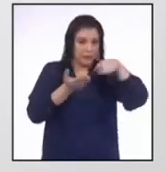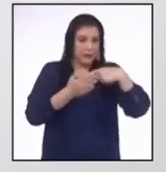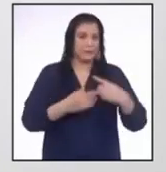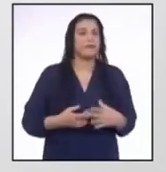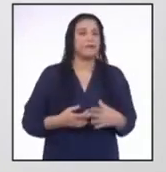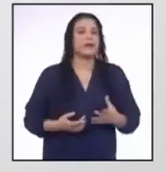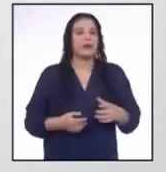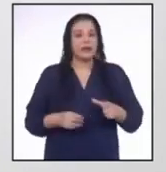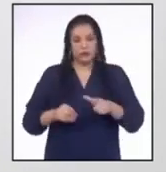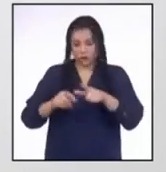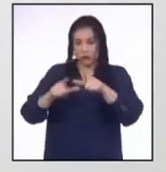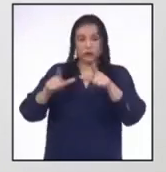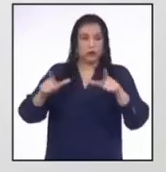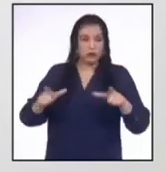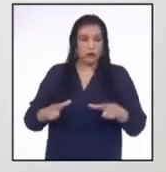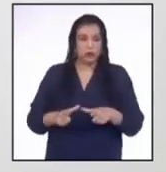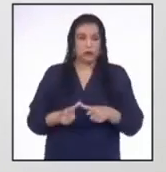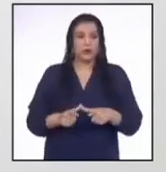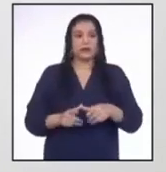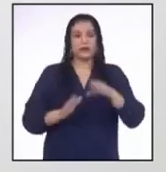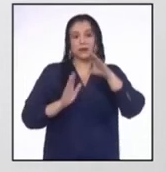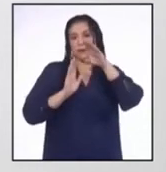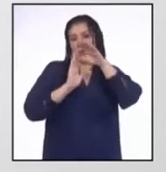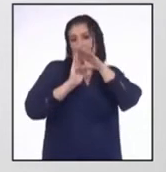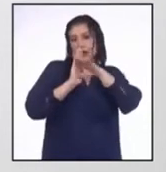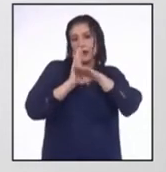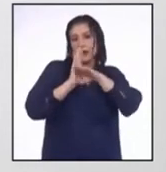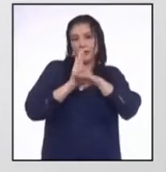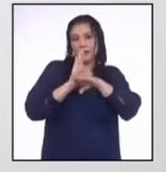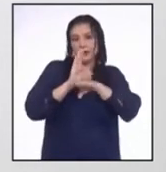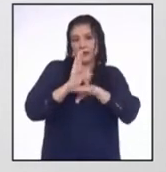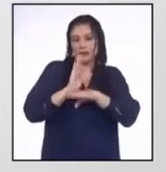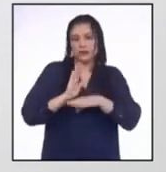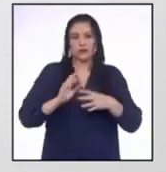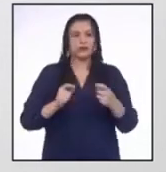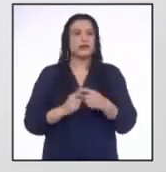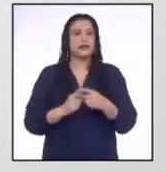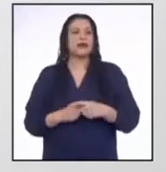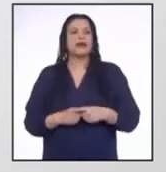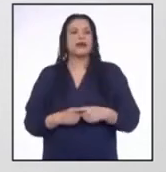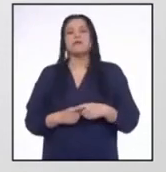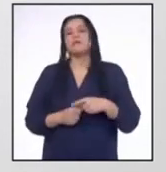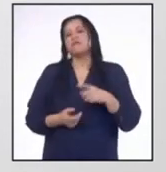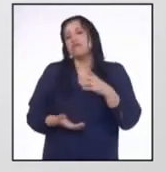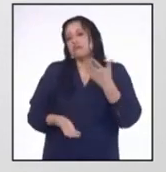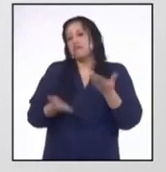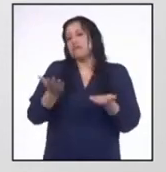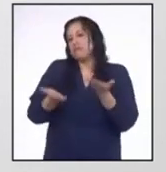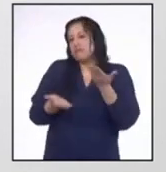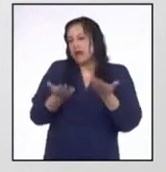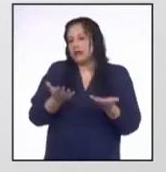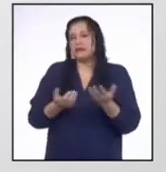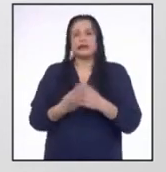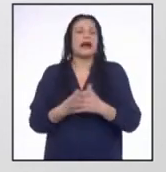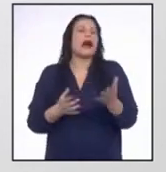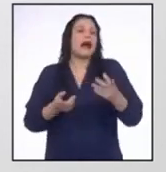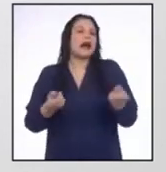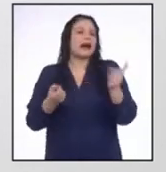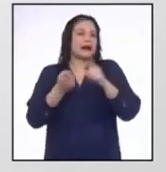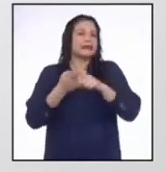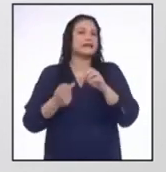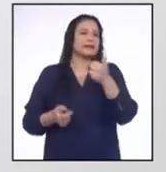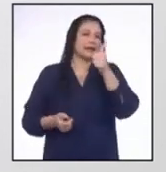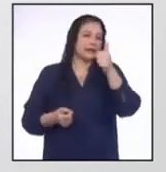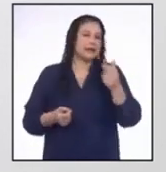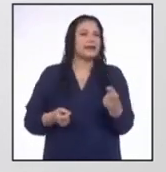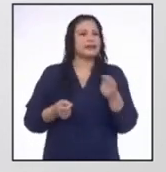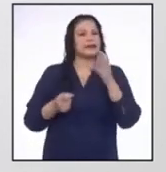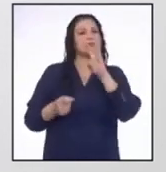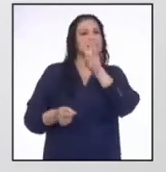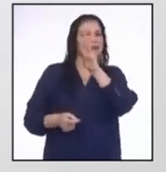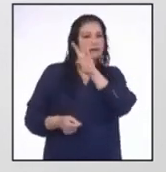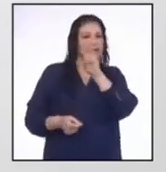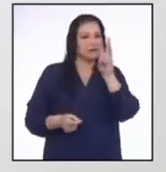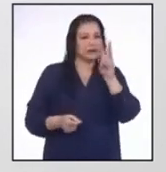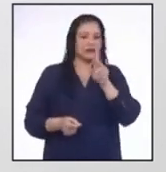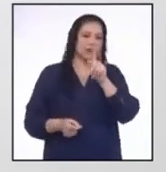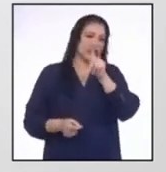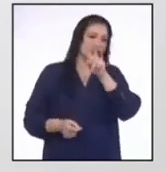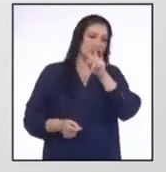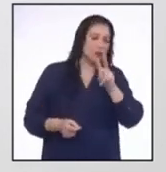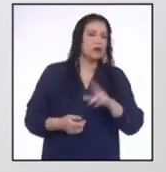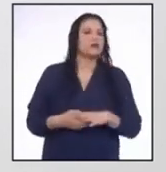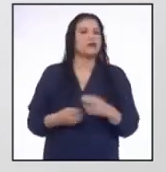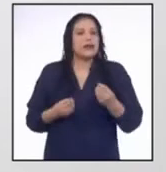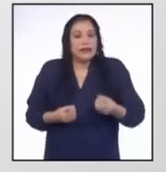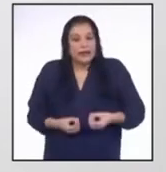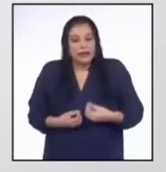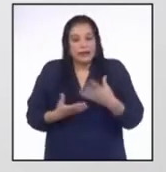Las subestaciones reductoras reducen el nivel de tensión generalmente hasta 10 y 66 kilovoltios